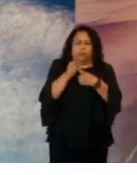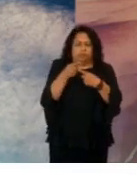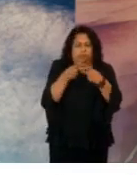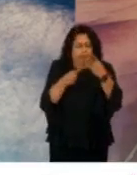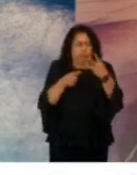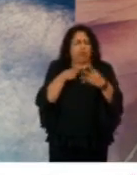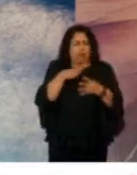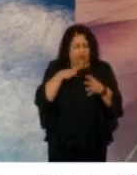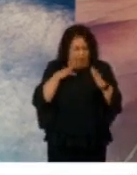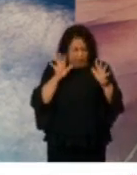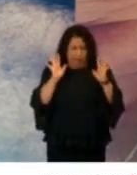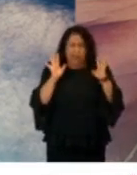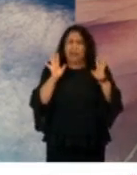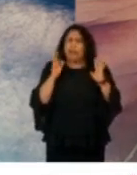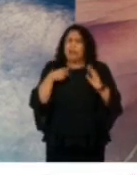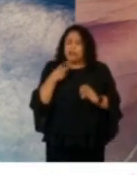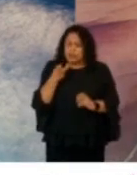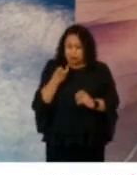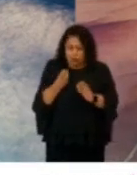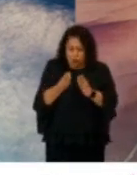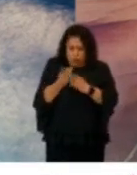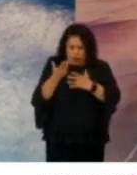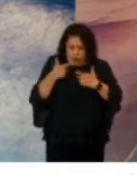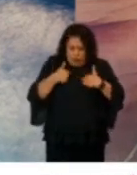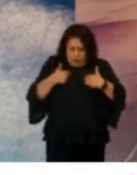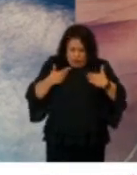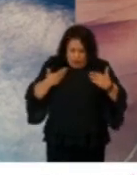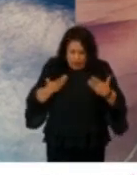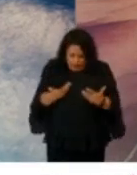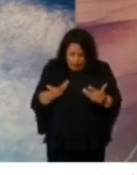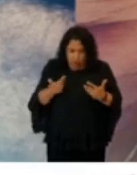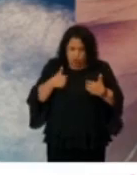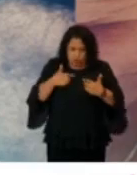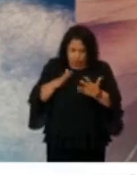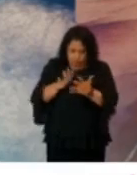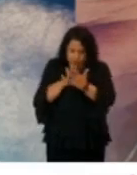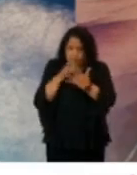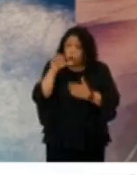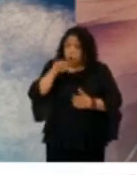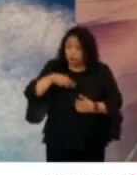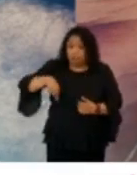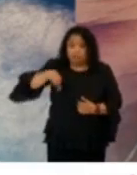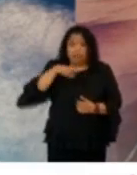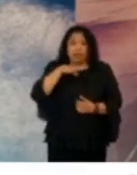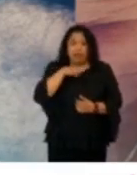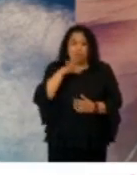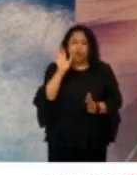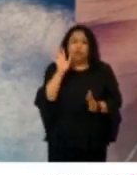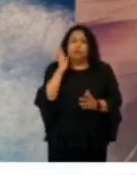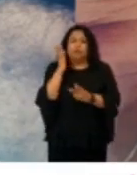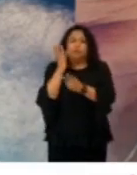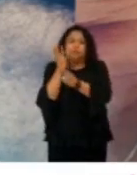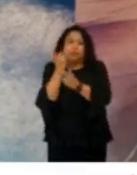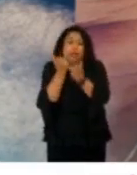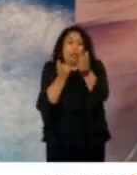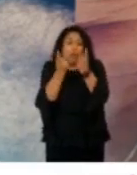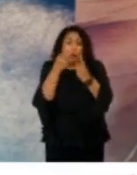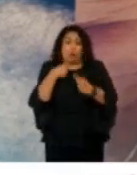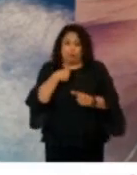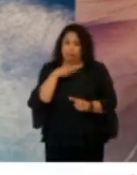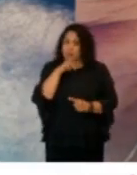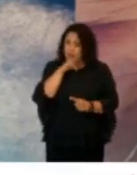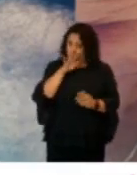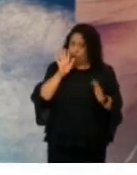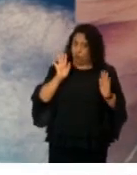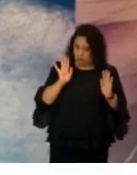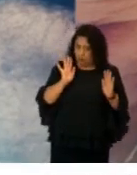que esa activación hoy están enfrentando. Y yo voy a citar algunos que me dejan